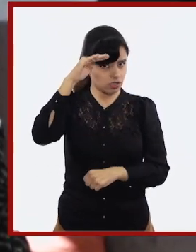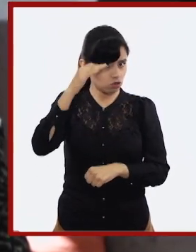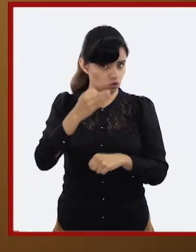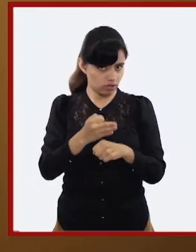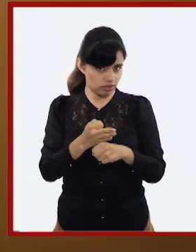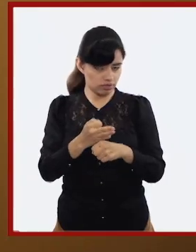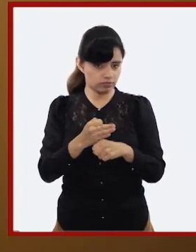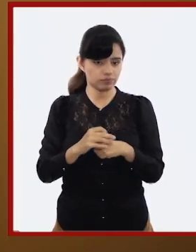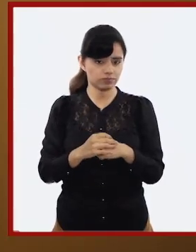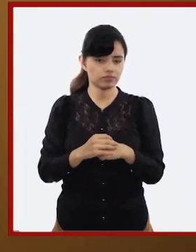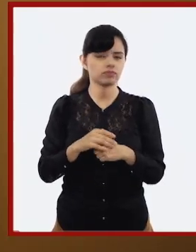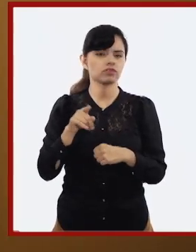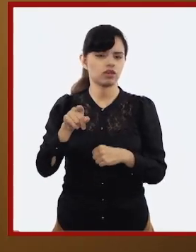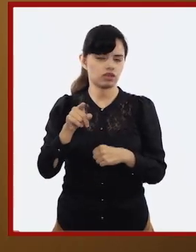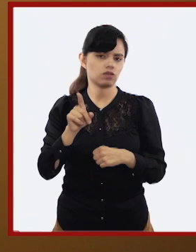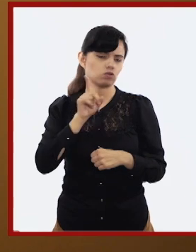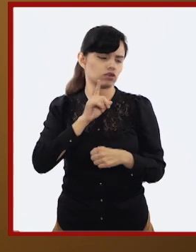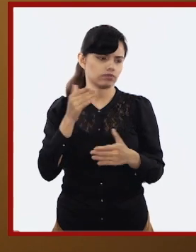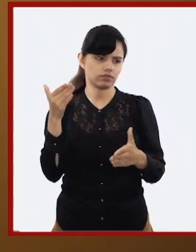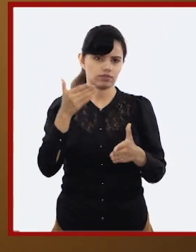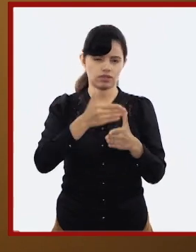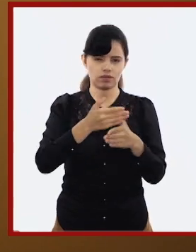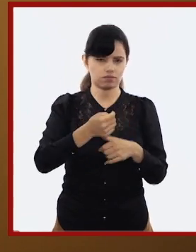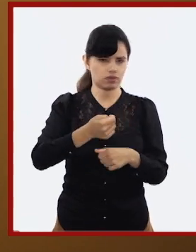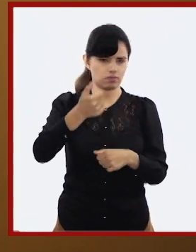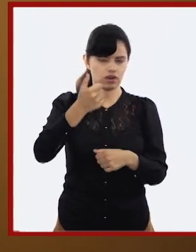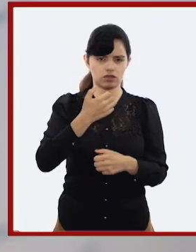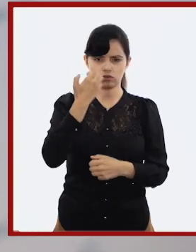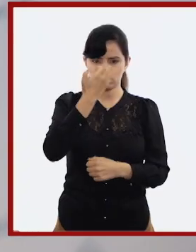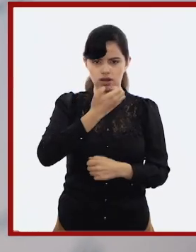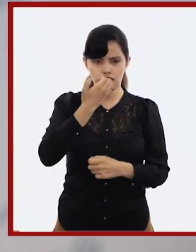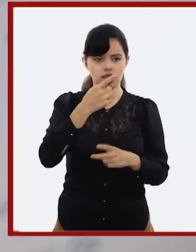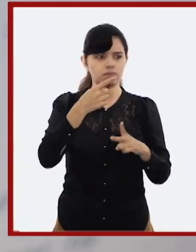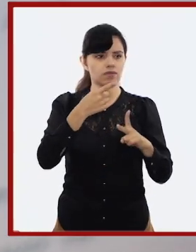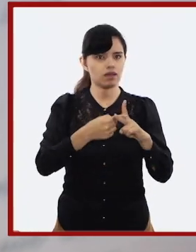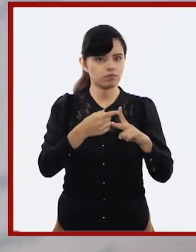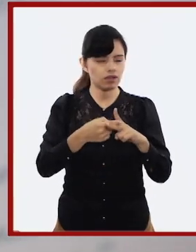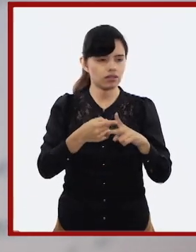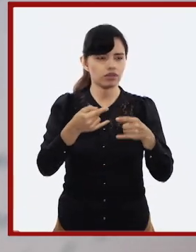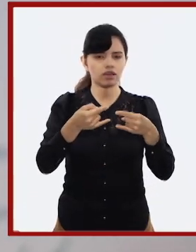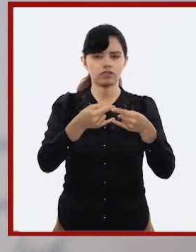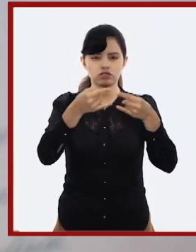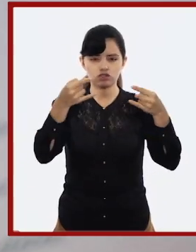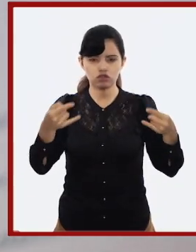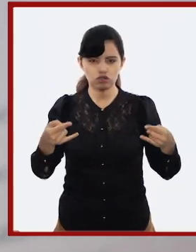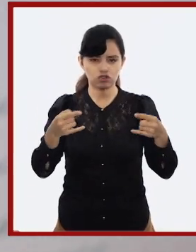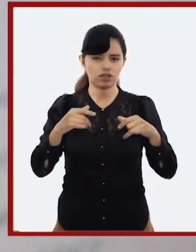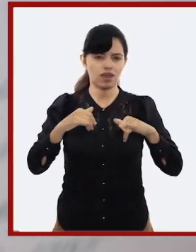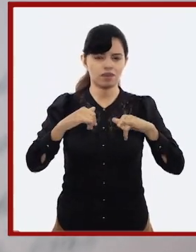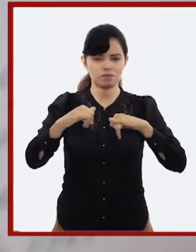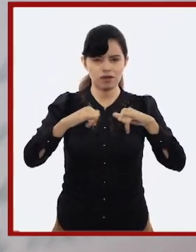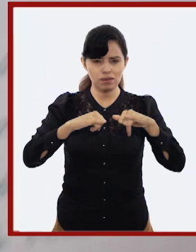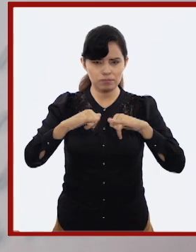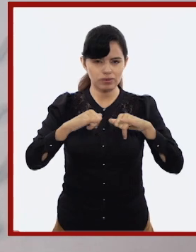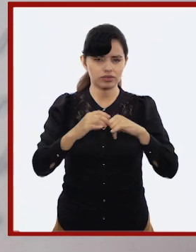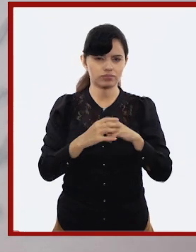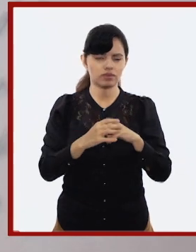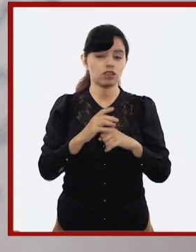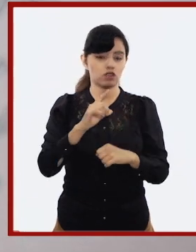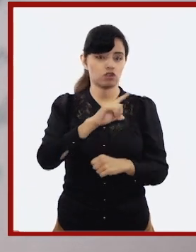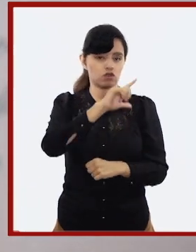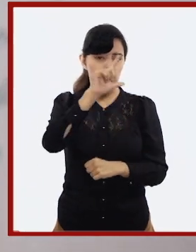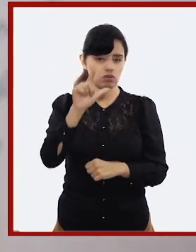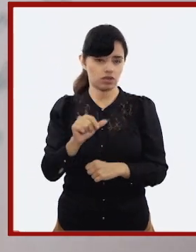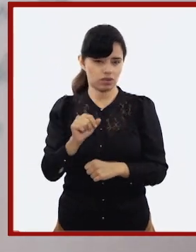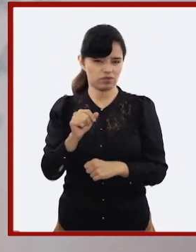en donde van a estudiar por primera vez matemáticas, historia, geografía, y después